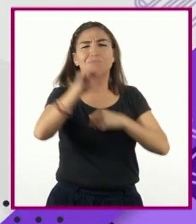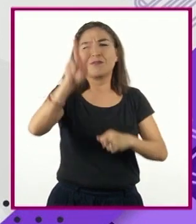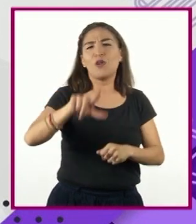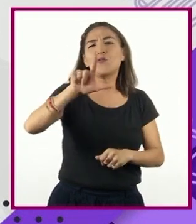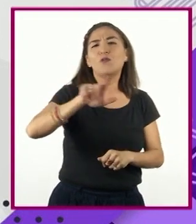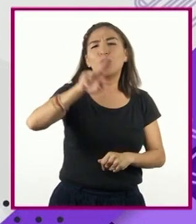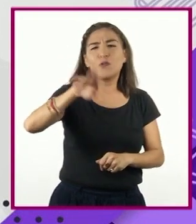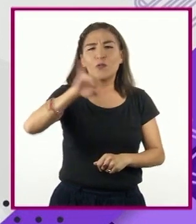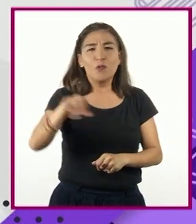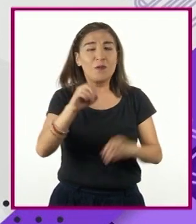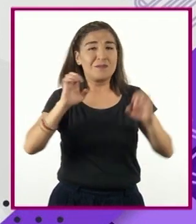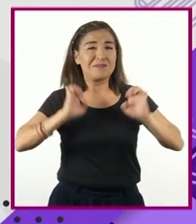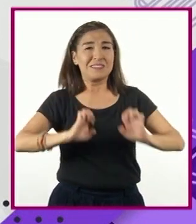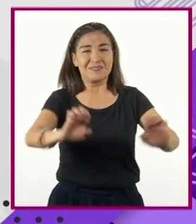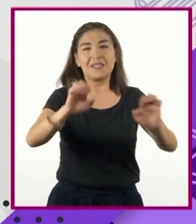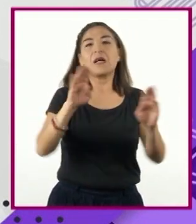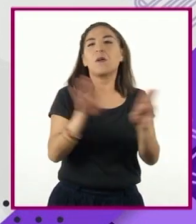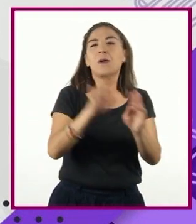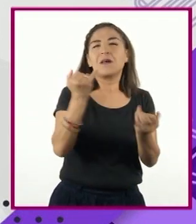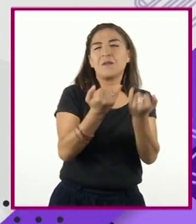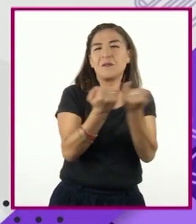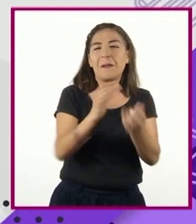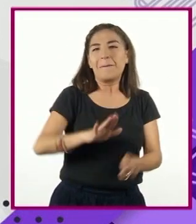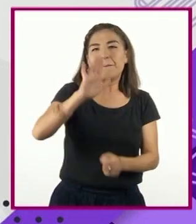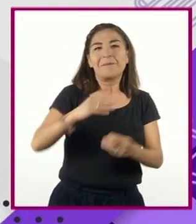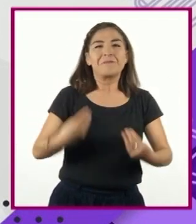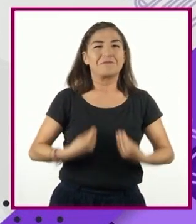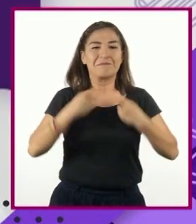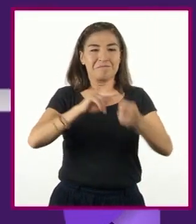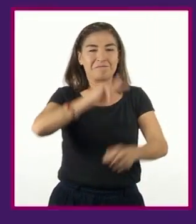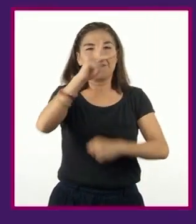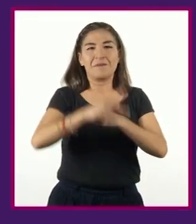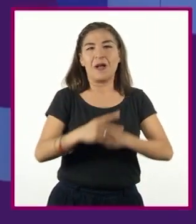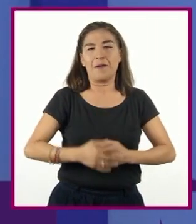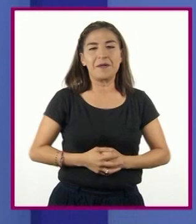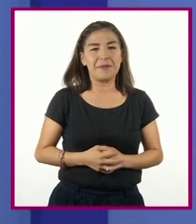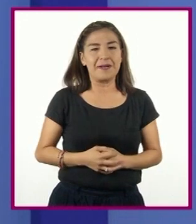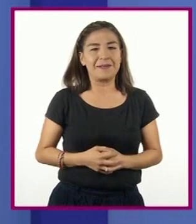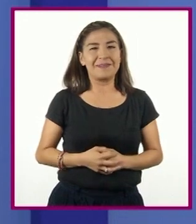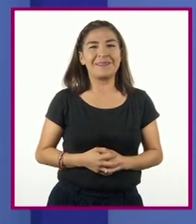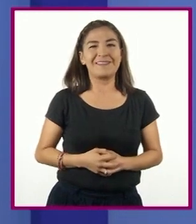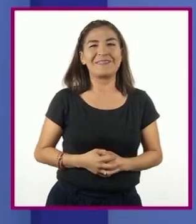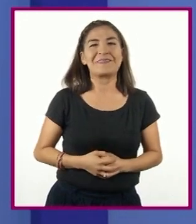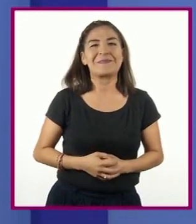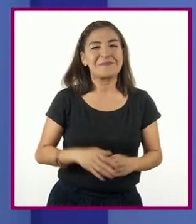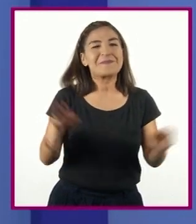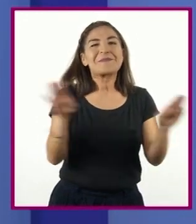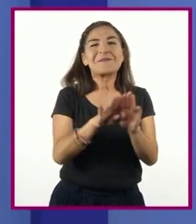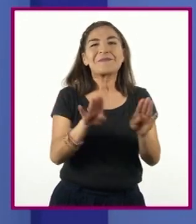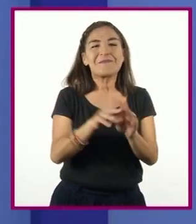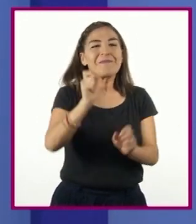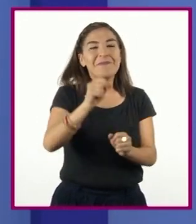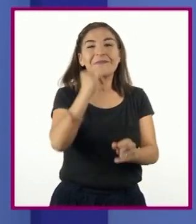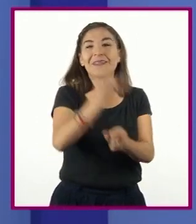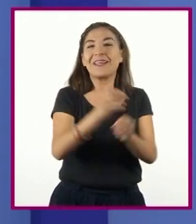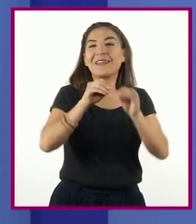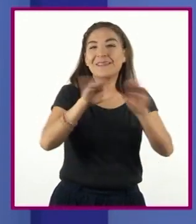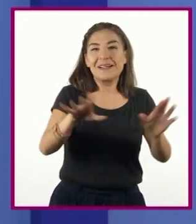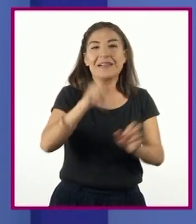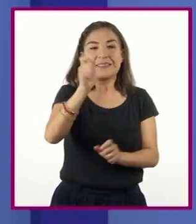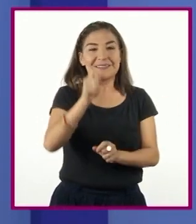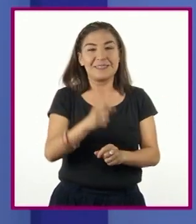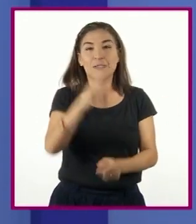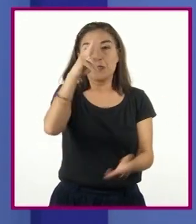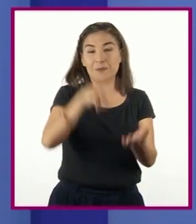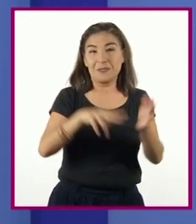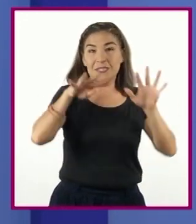un nivel de vida parecido al de países europeos. A través del informe sobre desarrollo humano